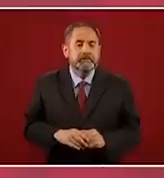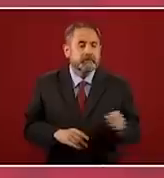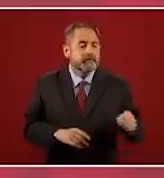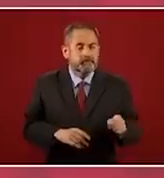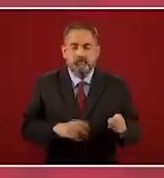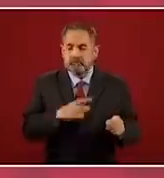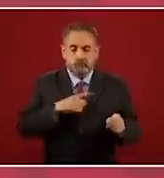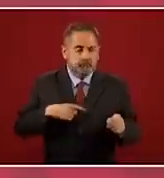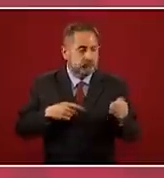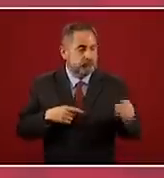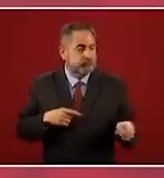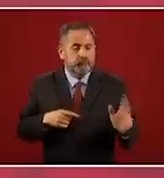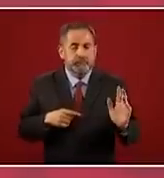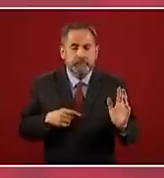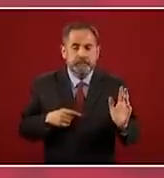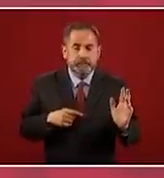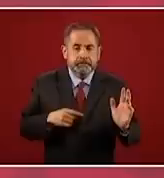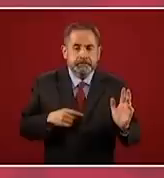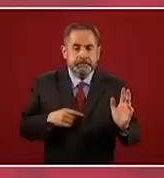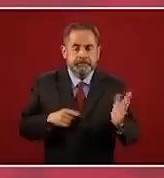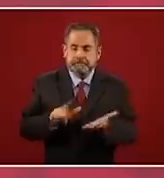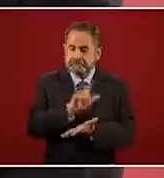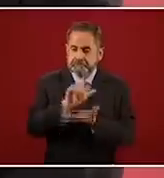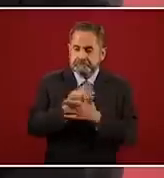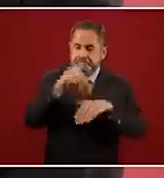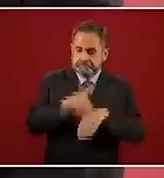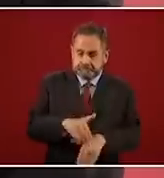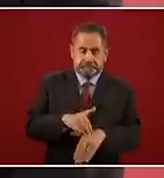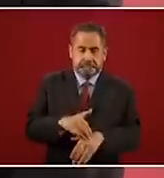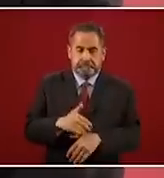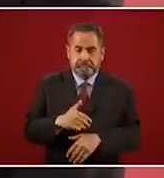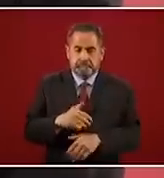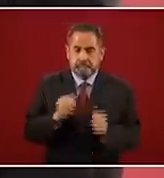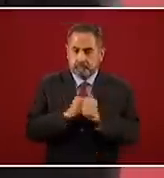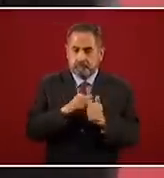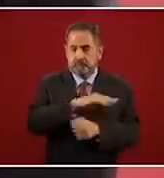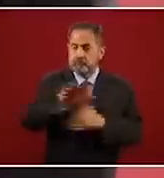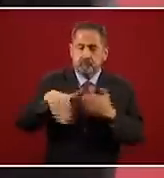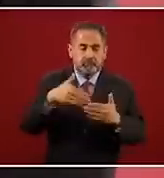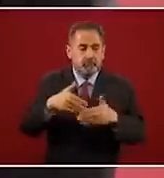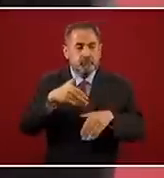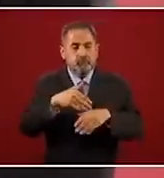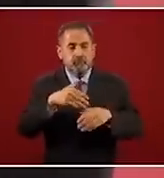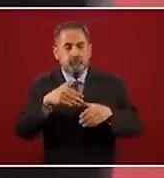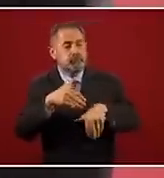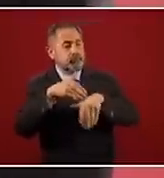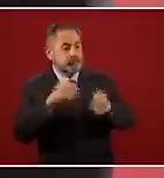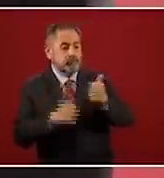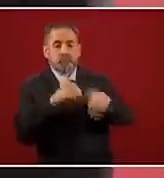hacer valer la legalidad, que haya un auténtico Estado de Derecho, que